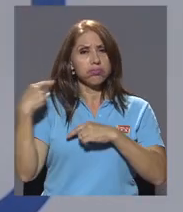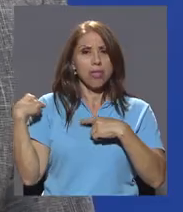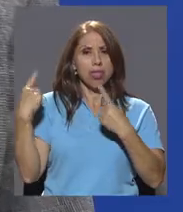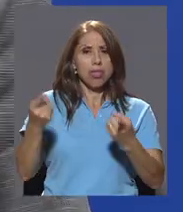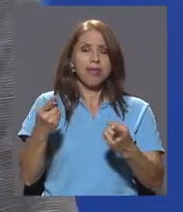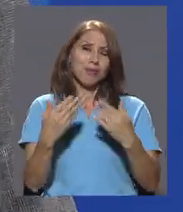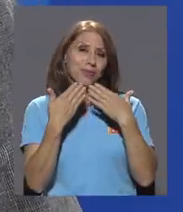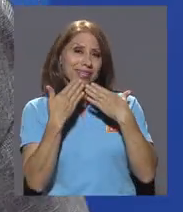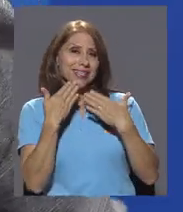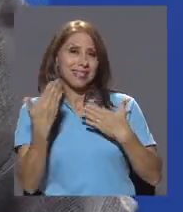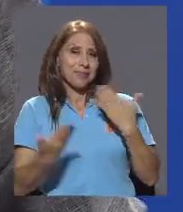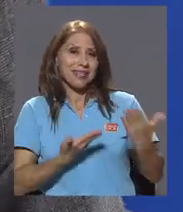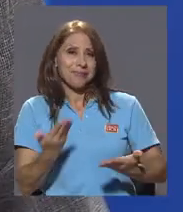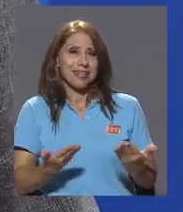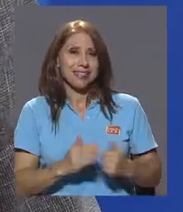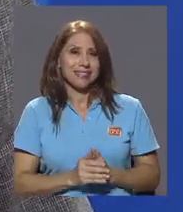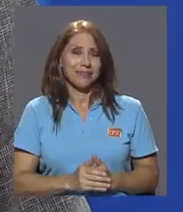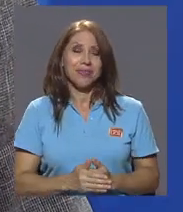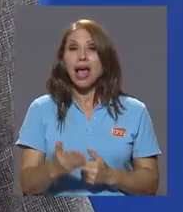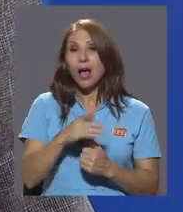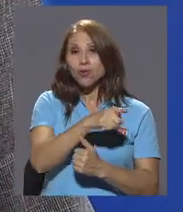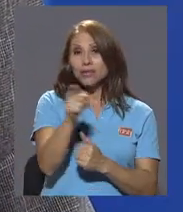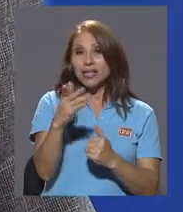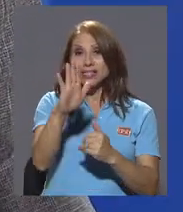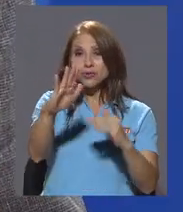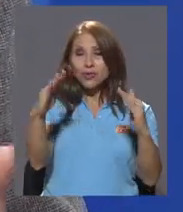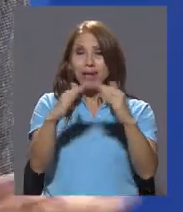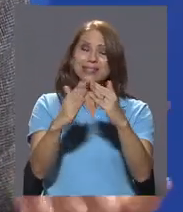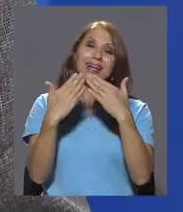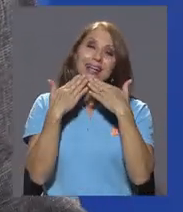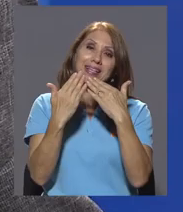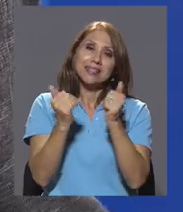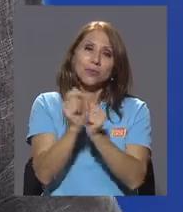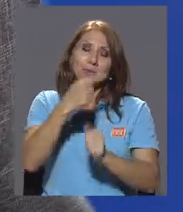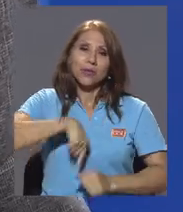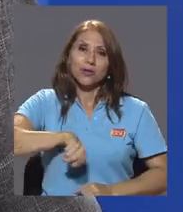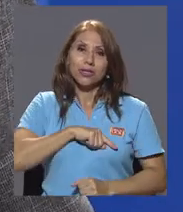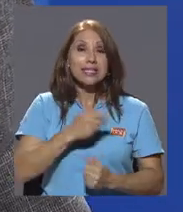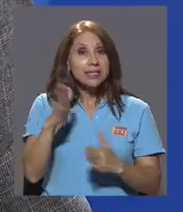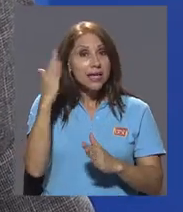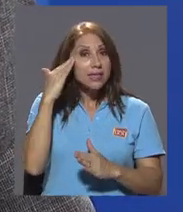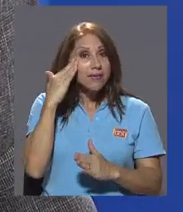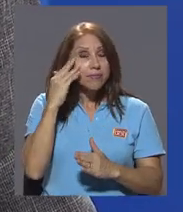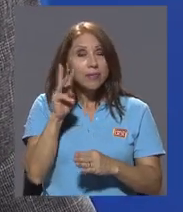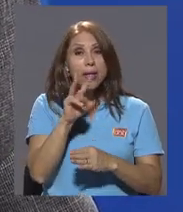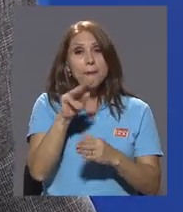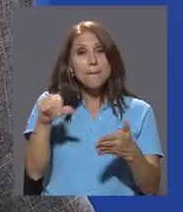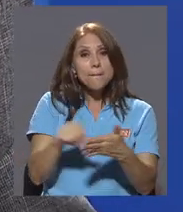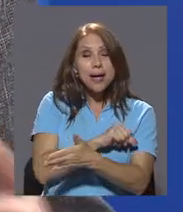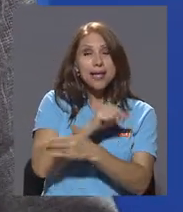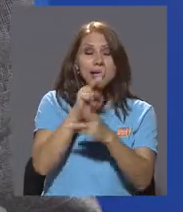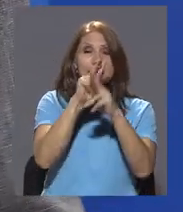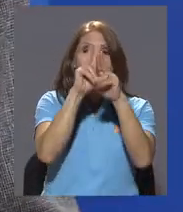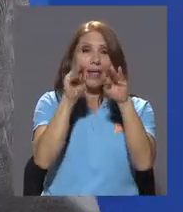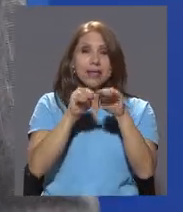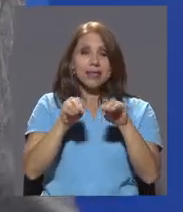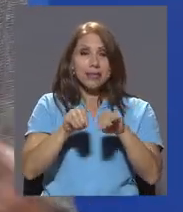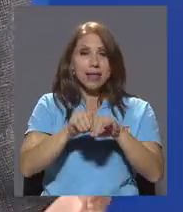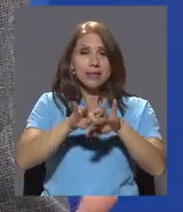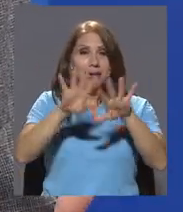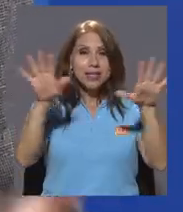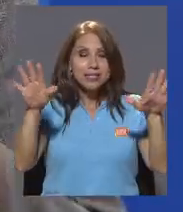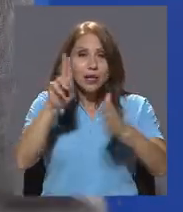procedentes a ustedes en su casa muchísimas gracias por habernos acompañado ya sabe visite el sitio de transparencia de la universidad de costa rica si quieres saber